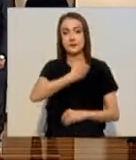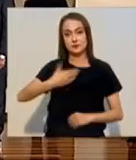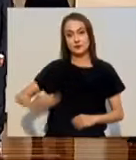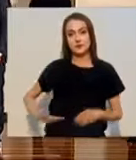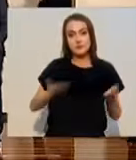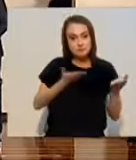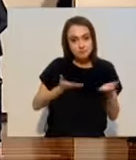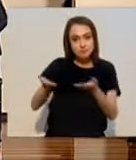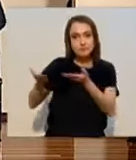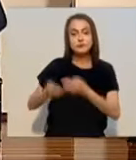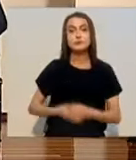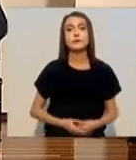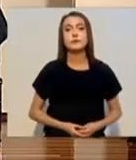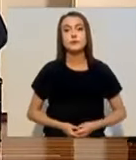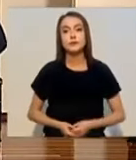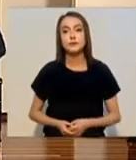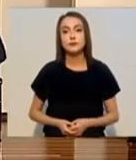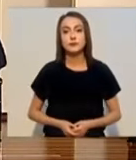presidente.